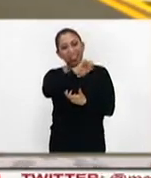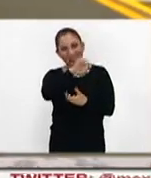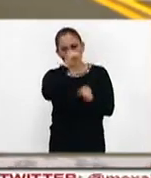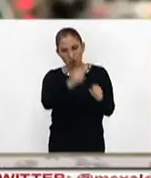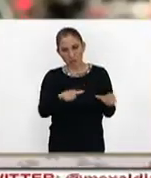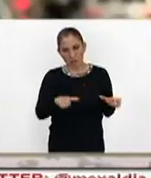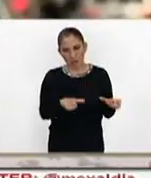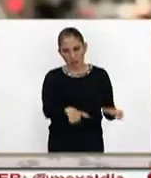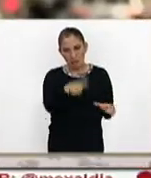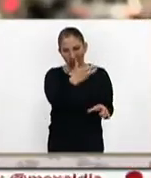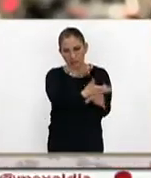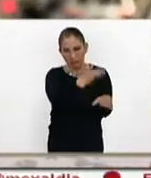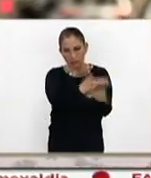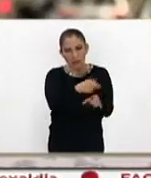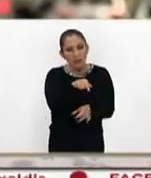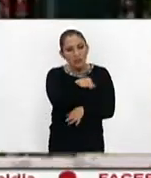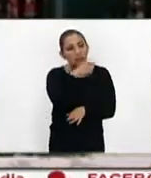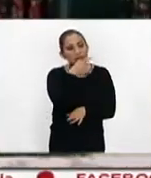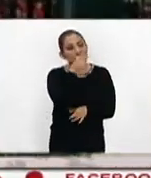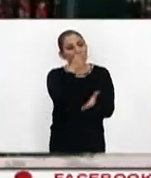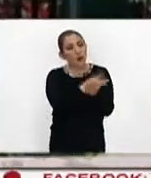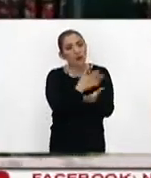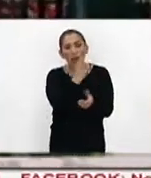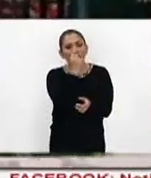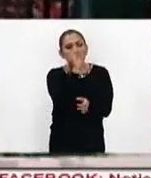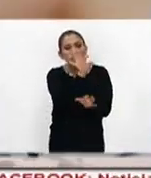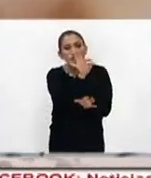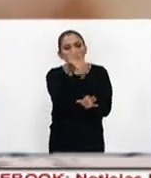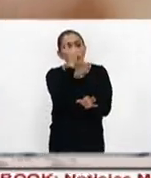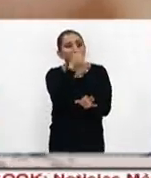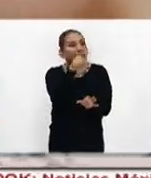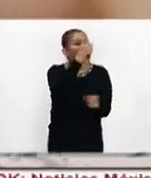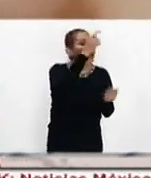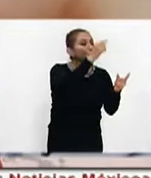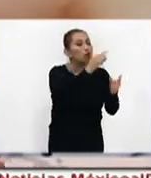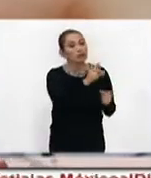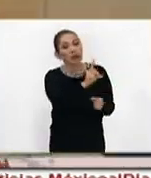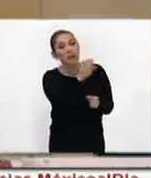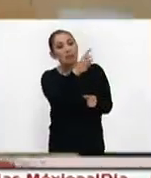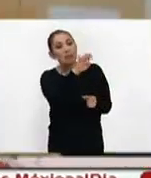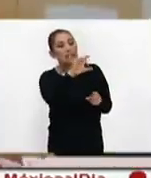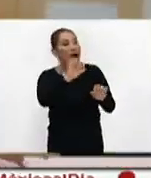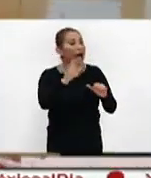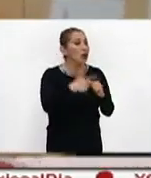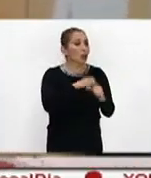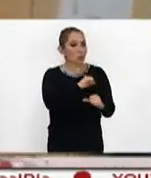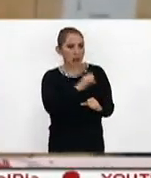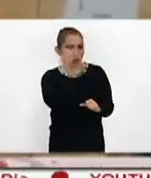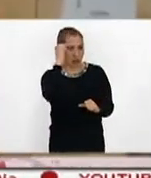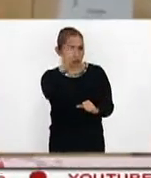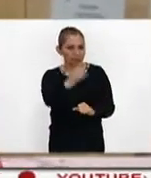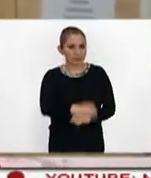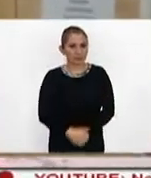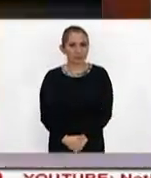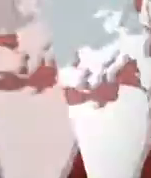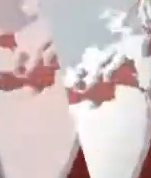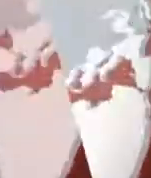Seguridad Pública. El secretario agregó que la única excepción sería para aquellos Dreamers que hayan cometido algún delito grave.